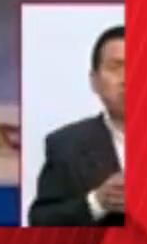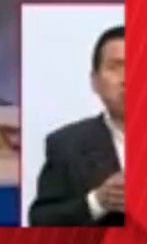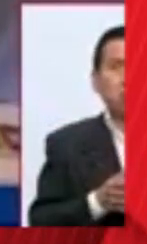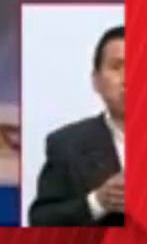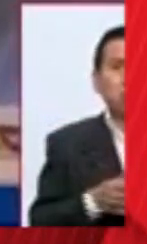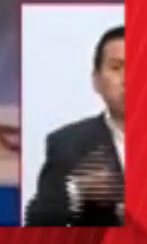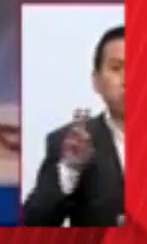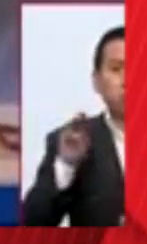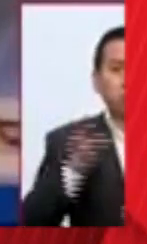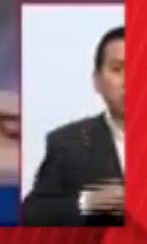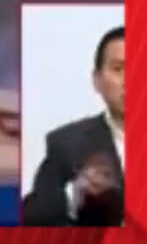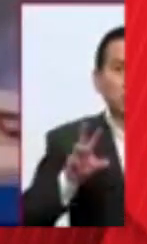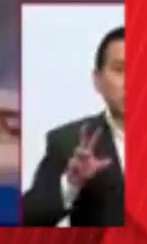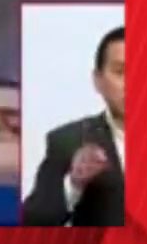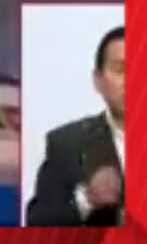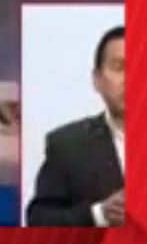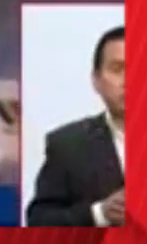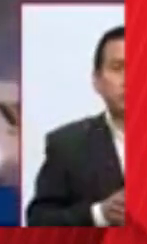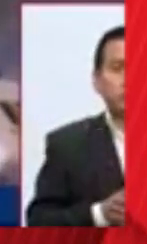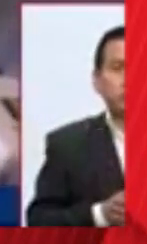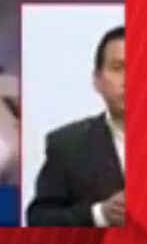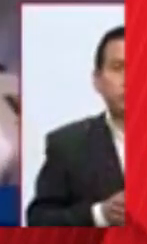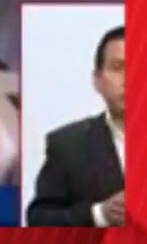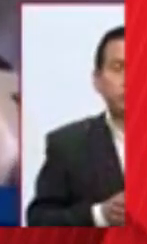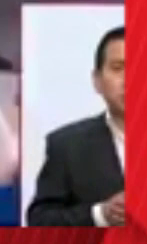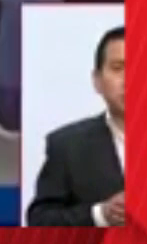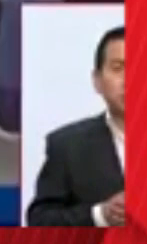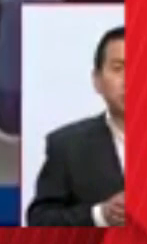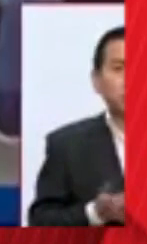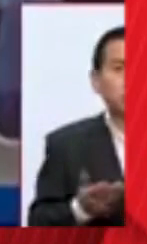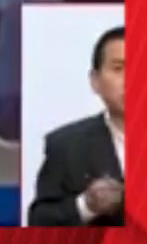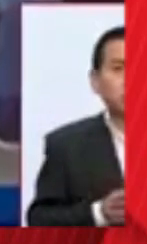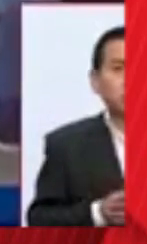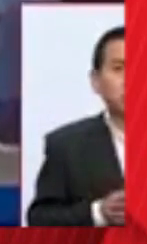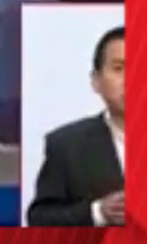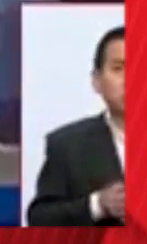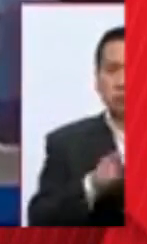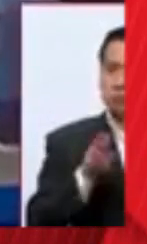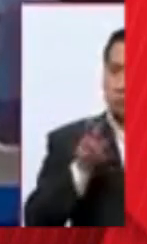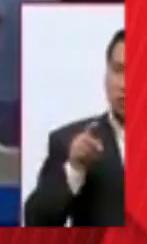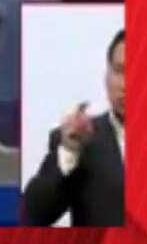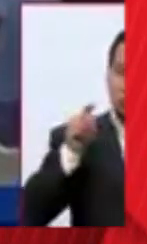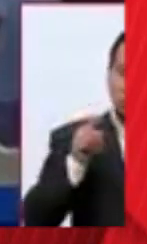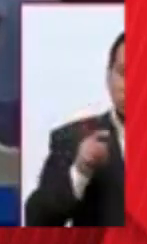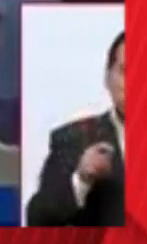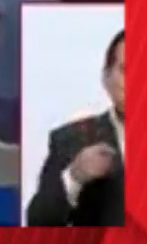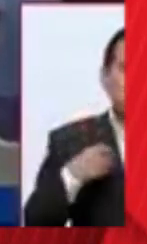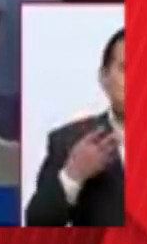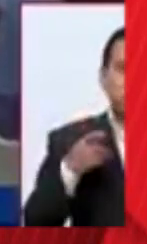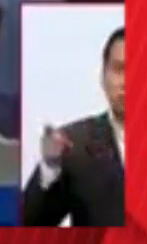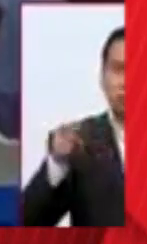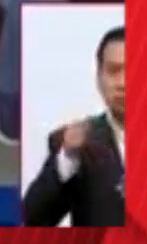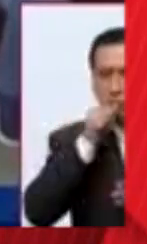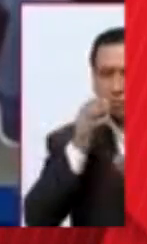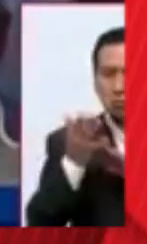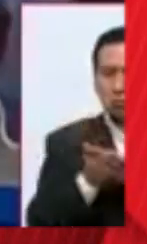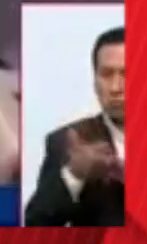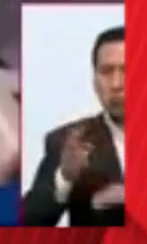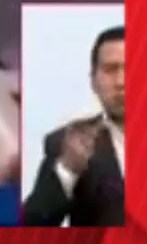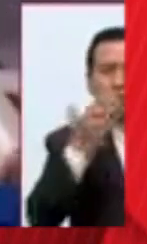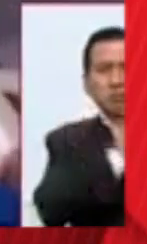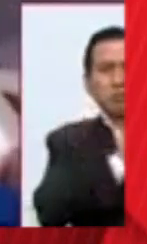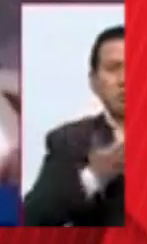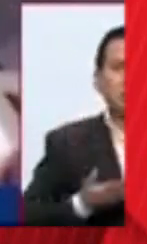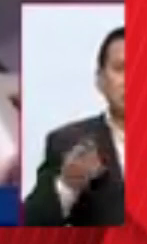el 2003. Y podemos revisar harto de los golpistas de